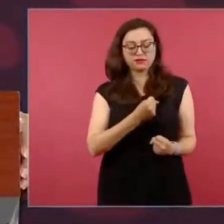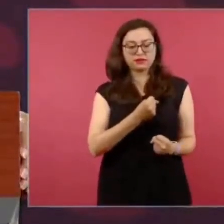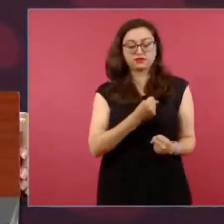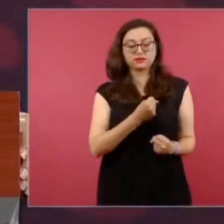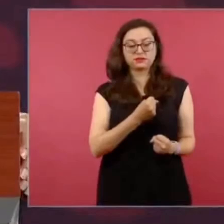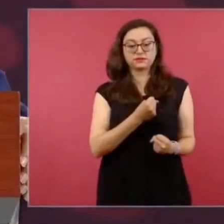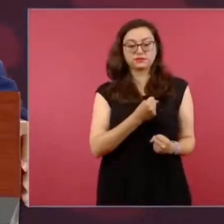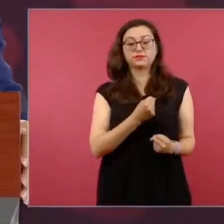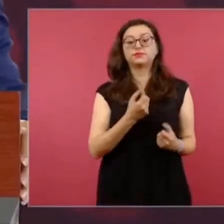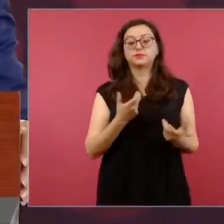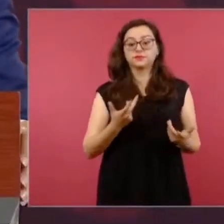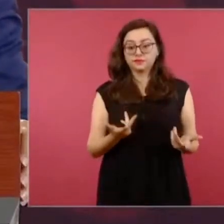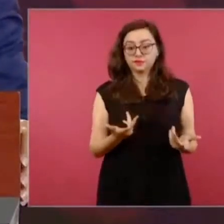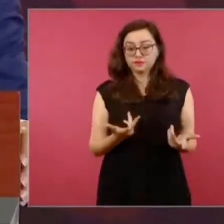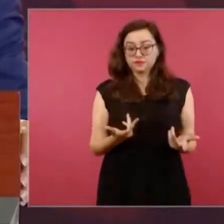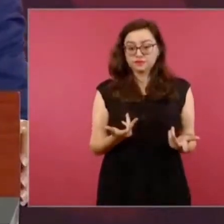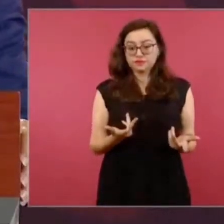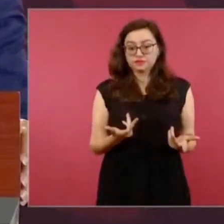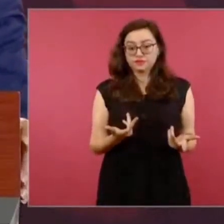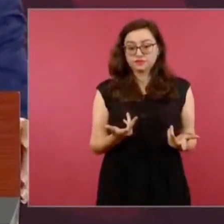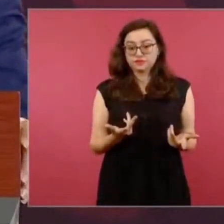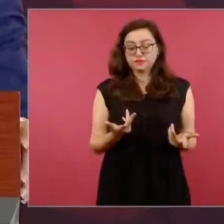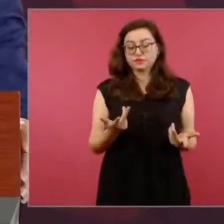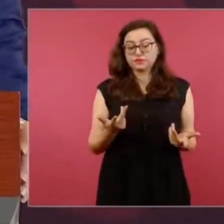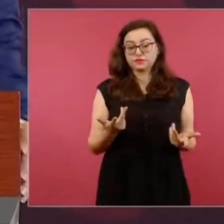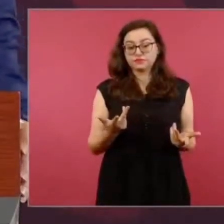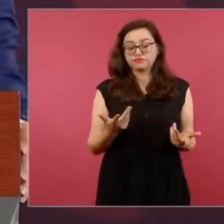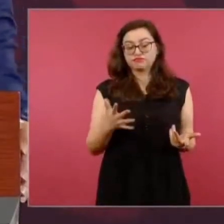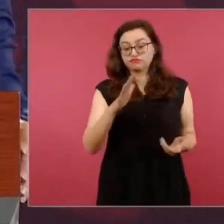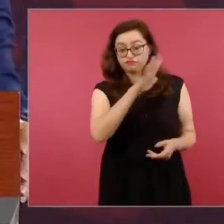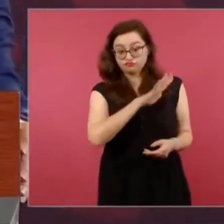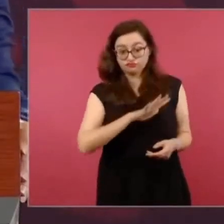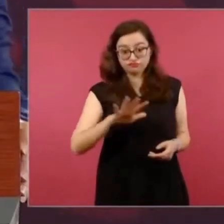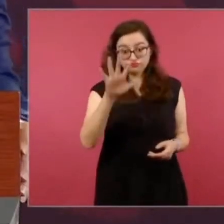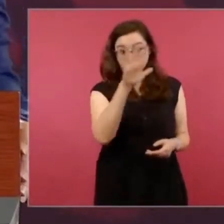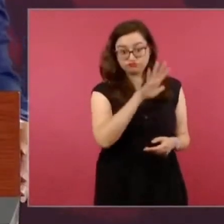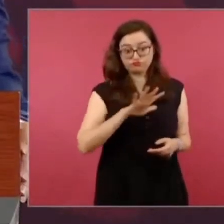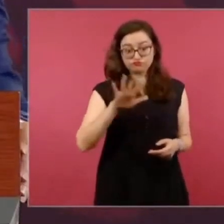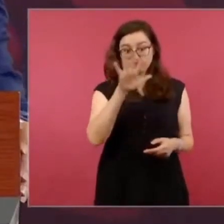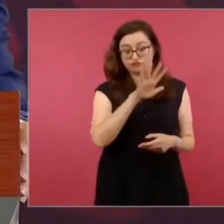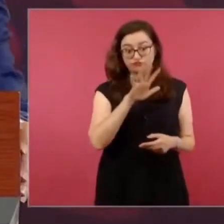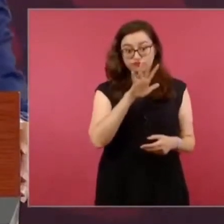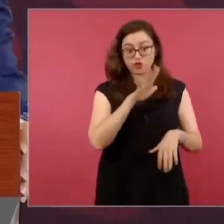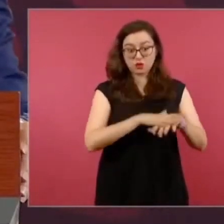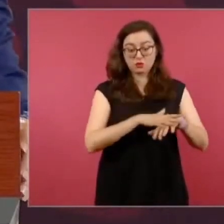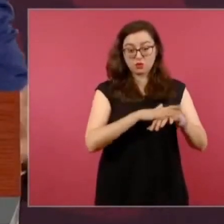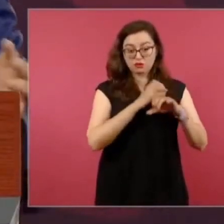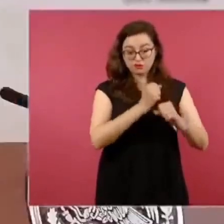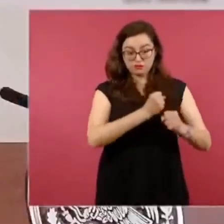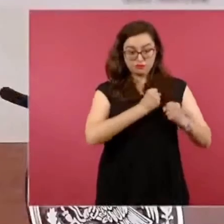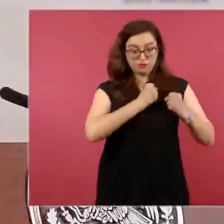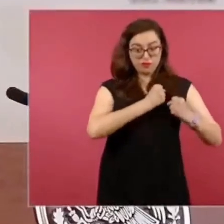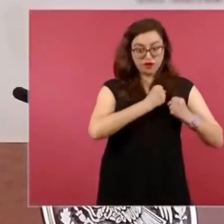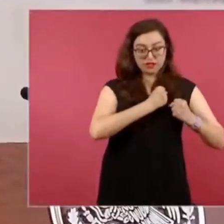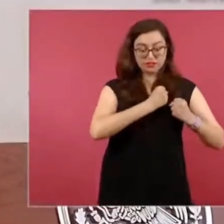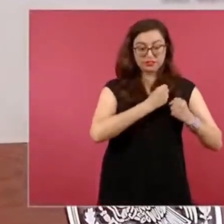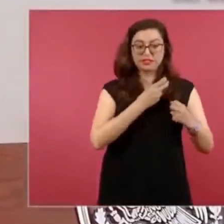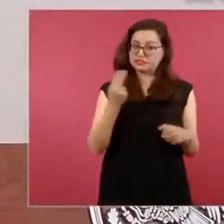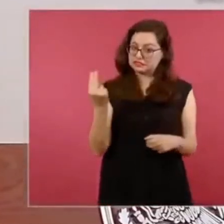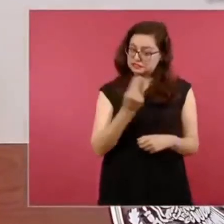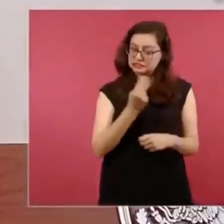como una de las regiones, no una de las regiones, la región más fuerte en lo